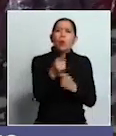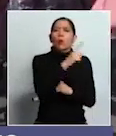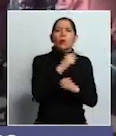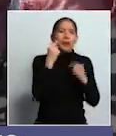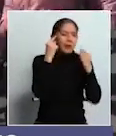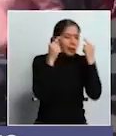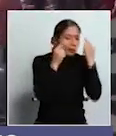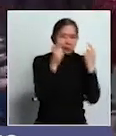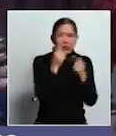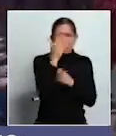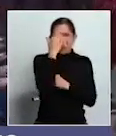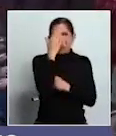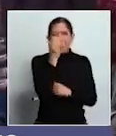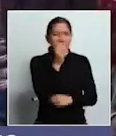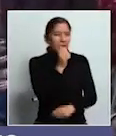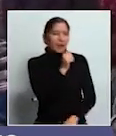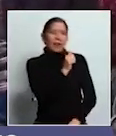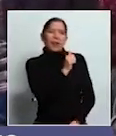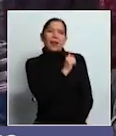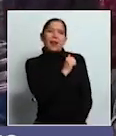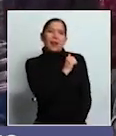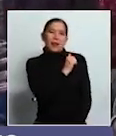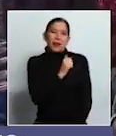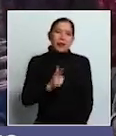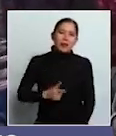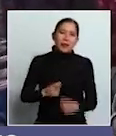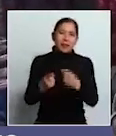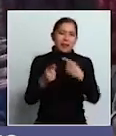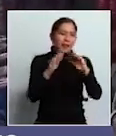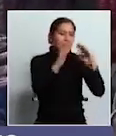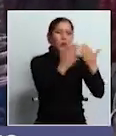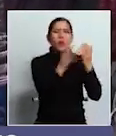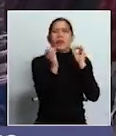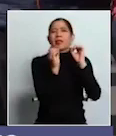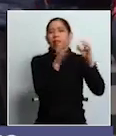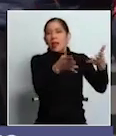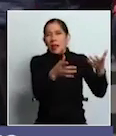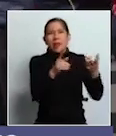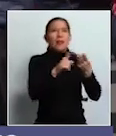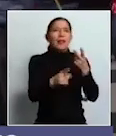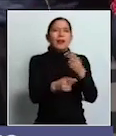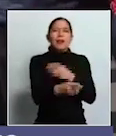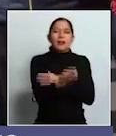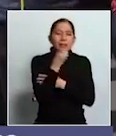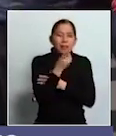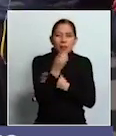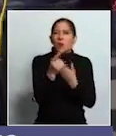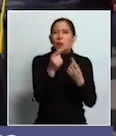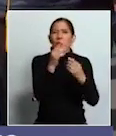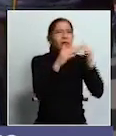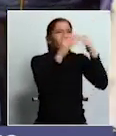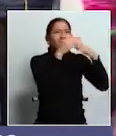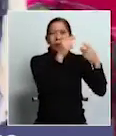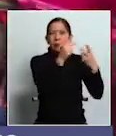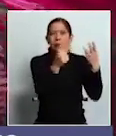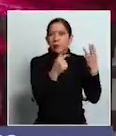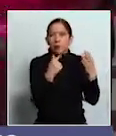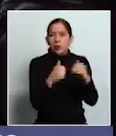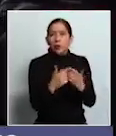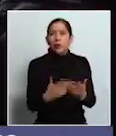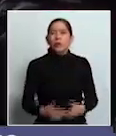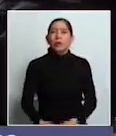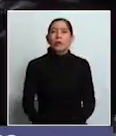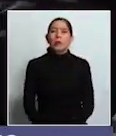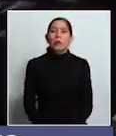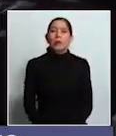el descuido que se tiene en las diferentes unidades educativas, el desayuno escolar, infraestructura, entre otros. Sí, entre